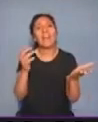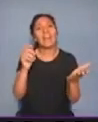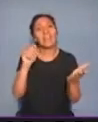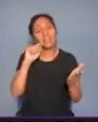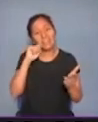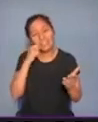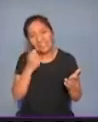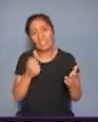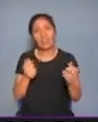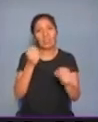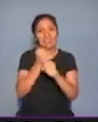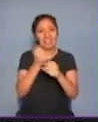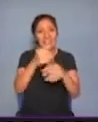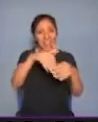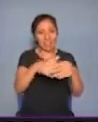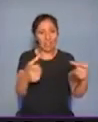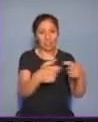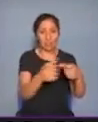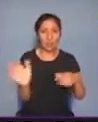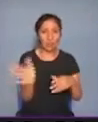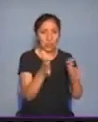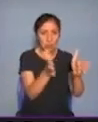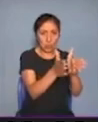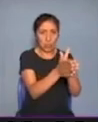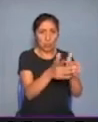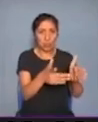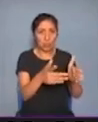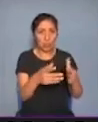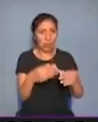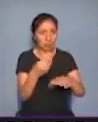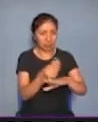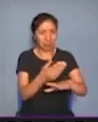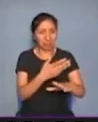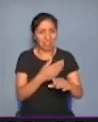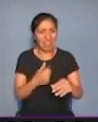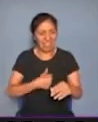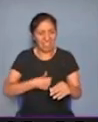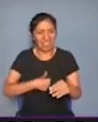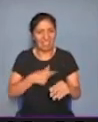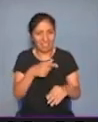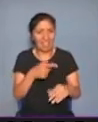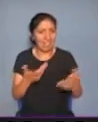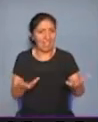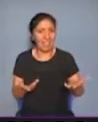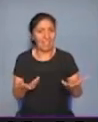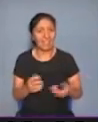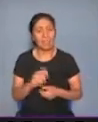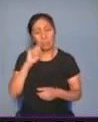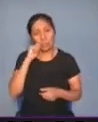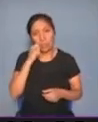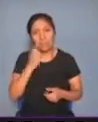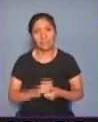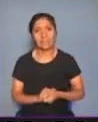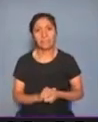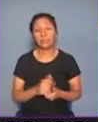la asociación todos juntos y que la verdad que genera un sentido de pertenencia muy lindo y que bueno nos